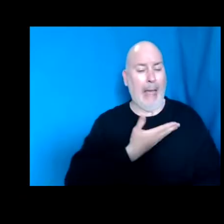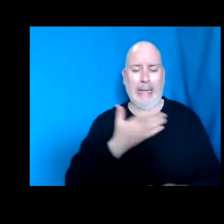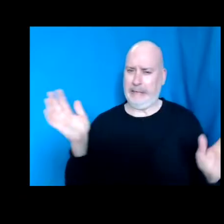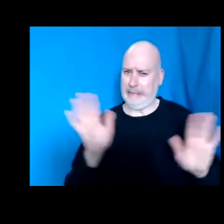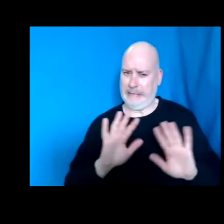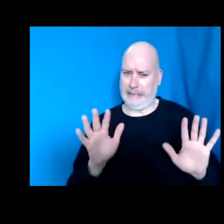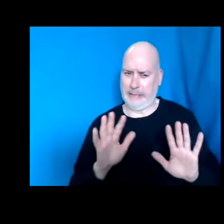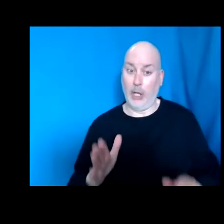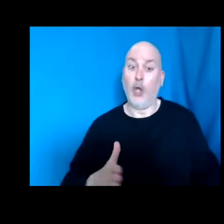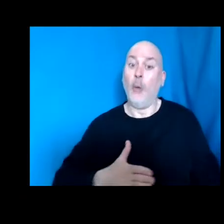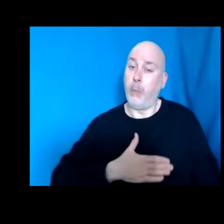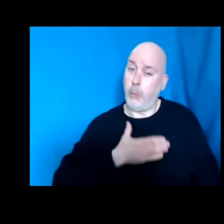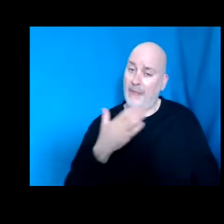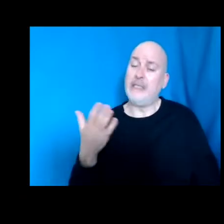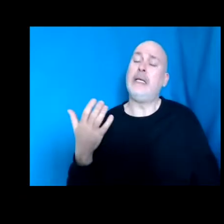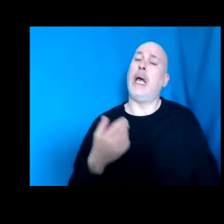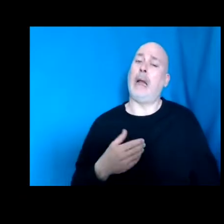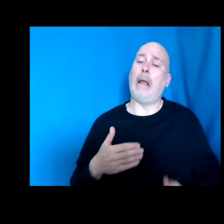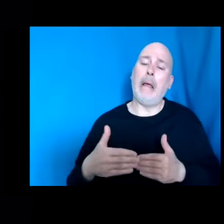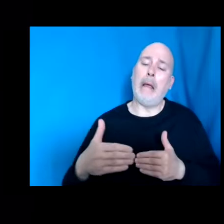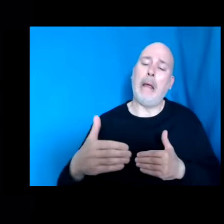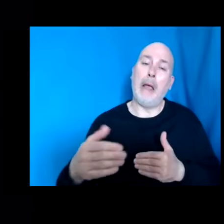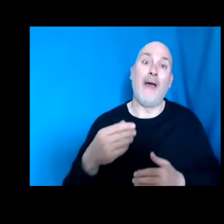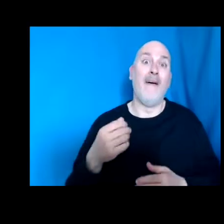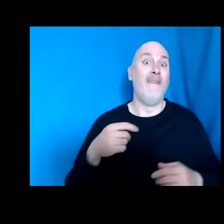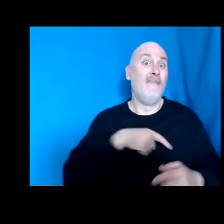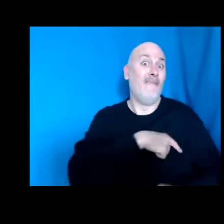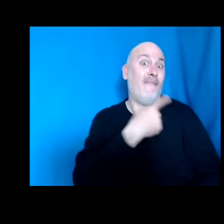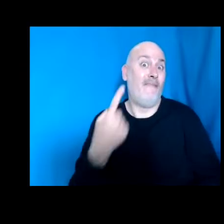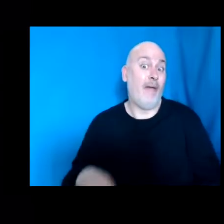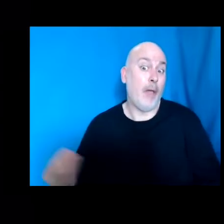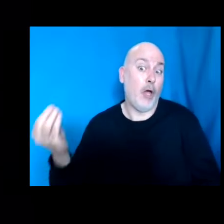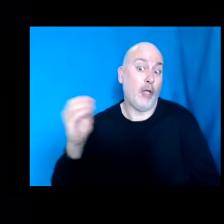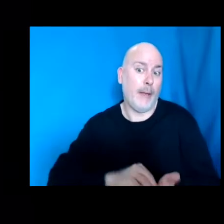pueda repetir en otro proceso febril que tenga el niño.